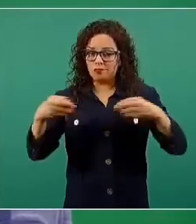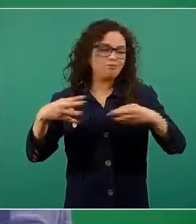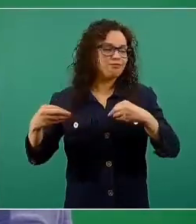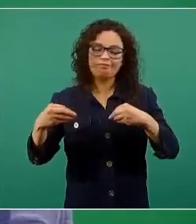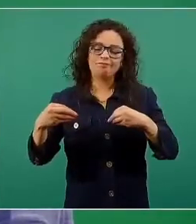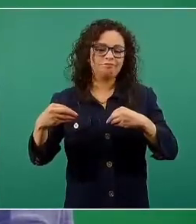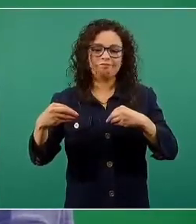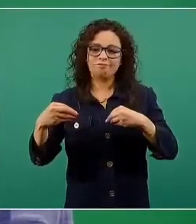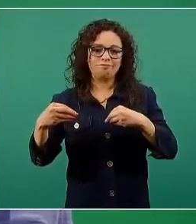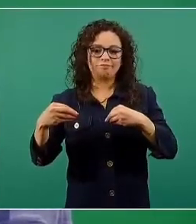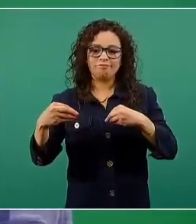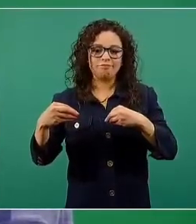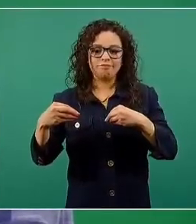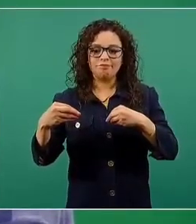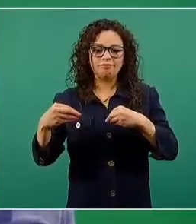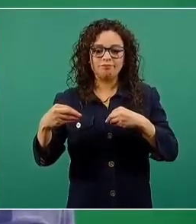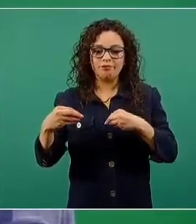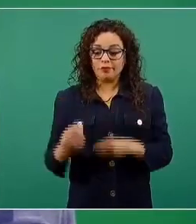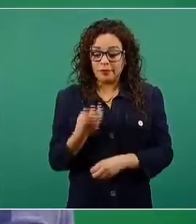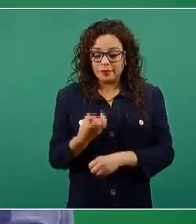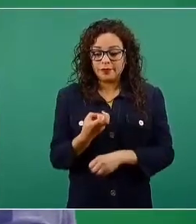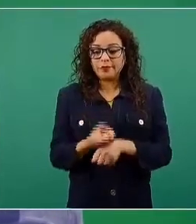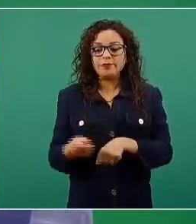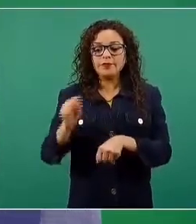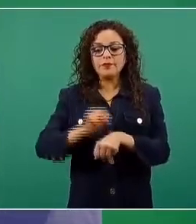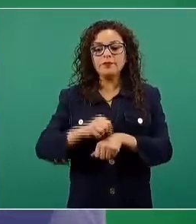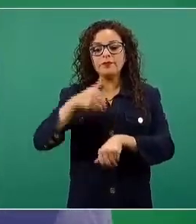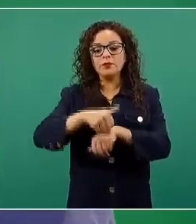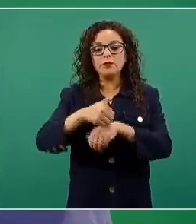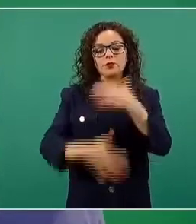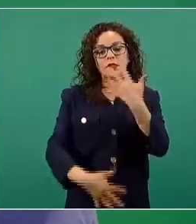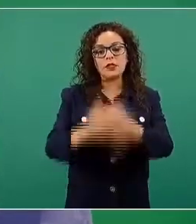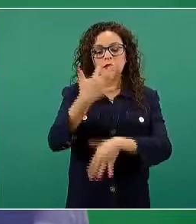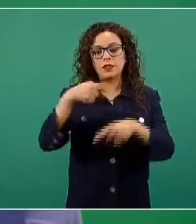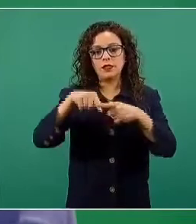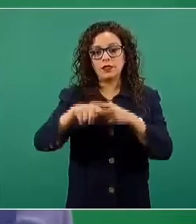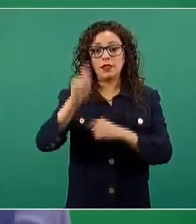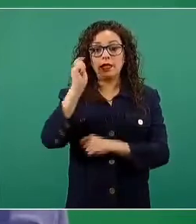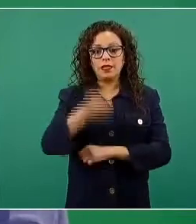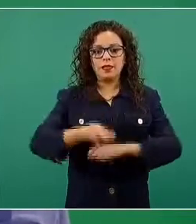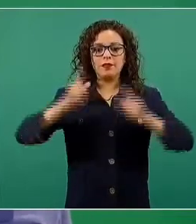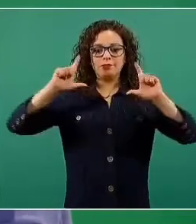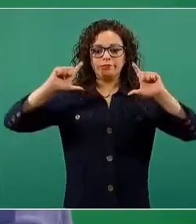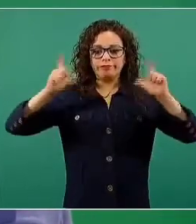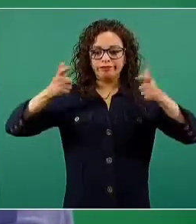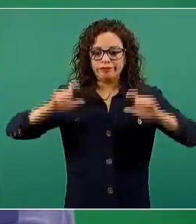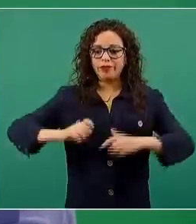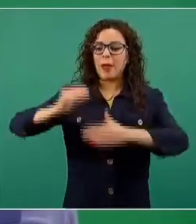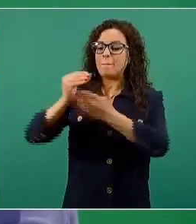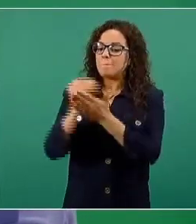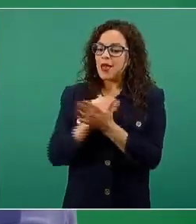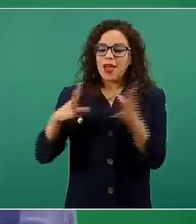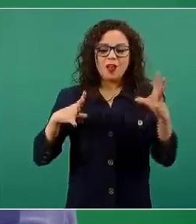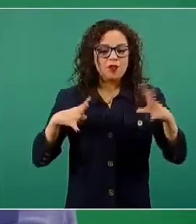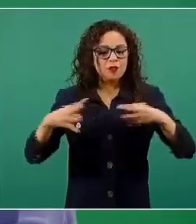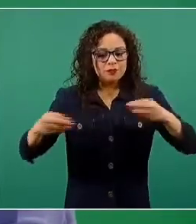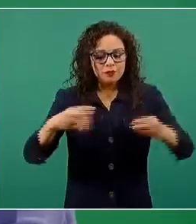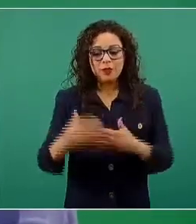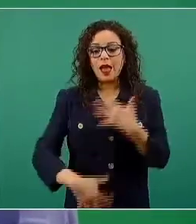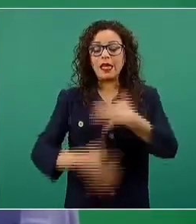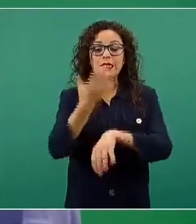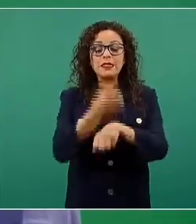que estamos abriendo ya la semana número 15, con reducción de la transmisión, 15